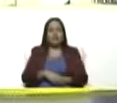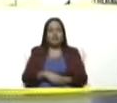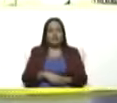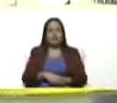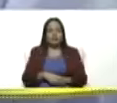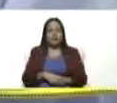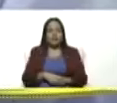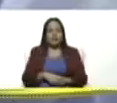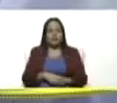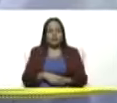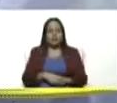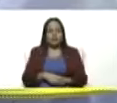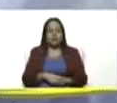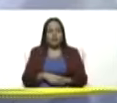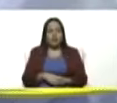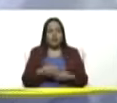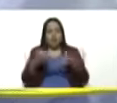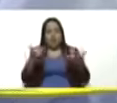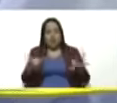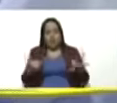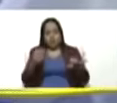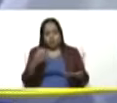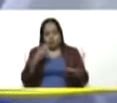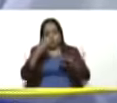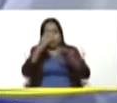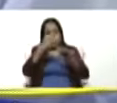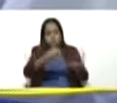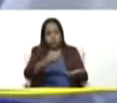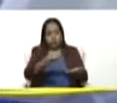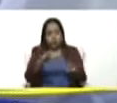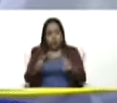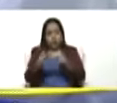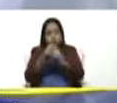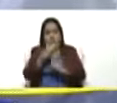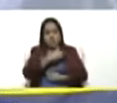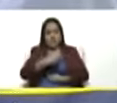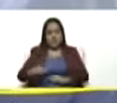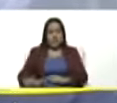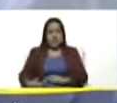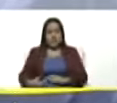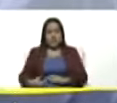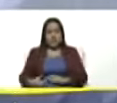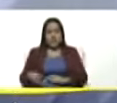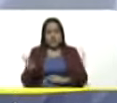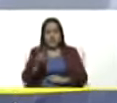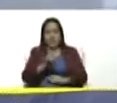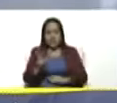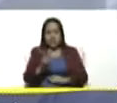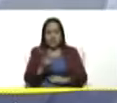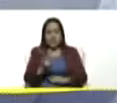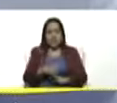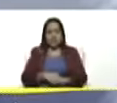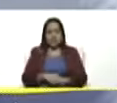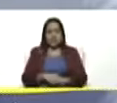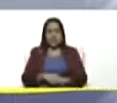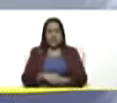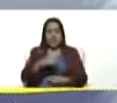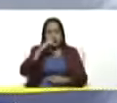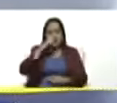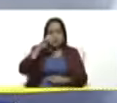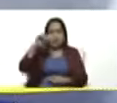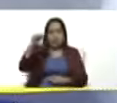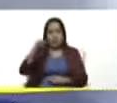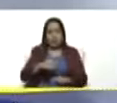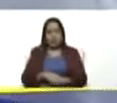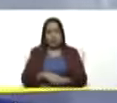Observamos a esta hora justamente la premiación de manos del presidente constitucional de la República Bolivariana de Venezuela, Nicolás Maduro,